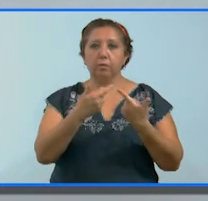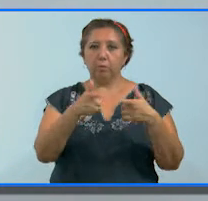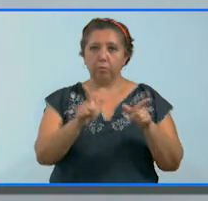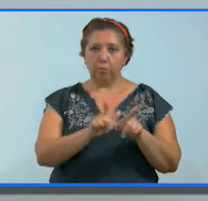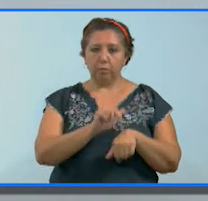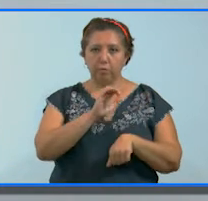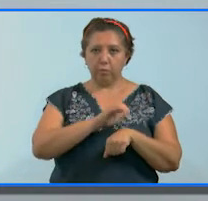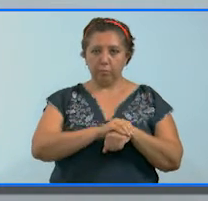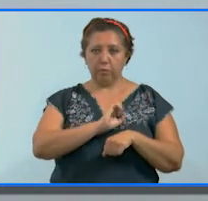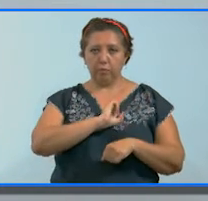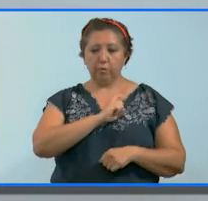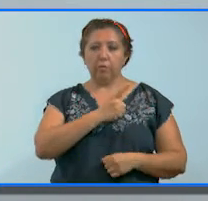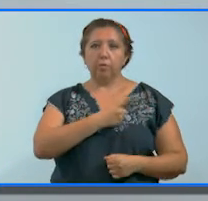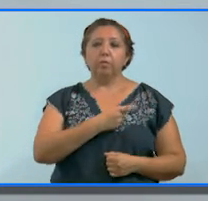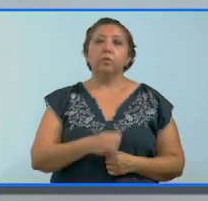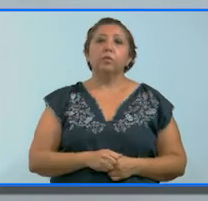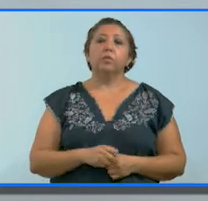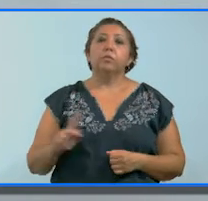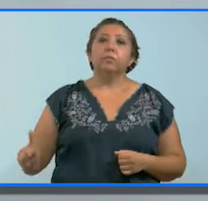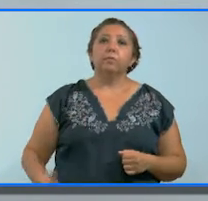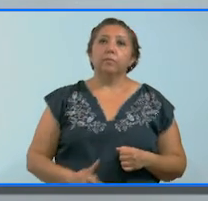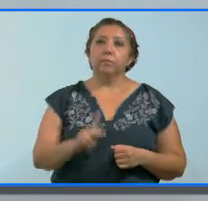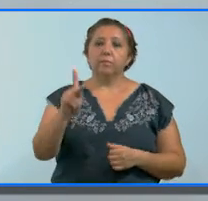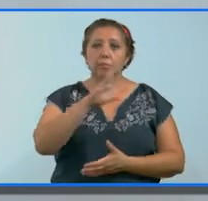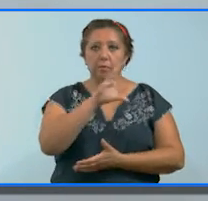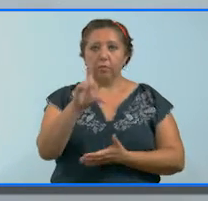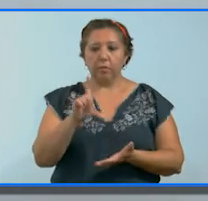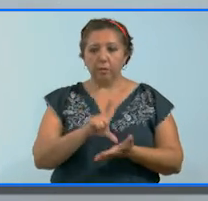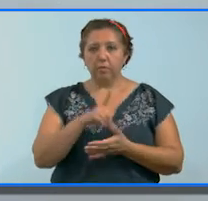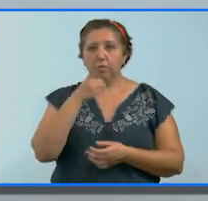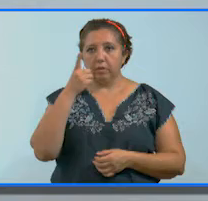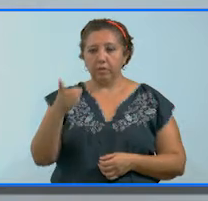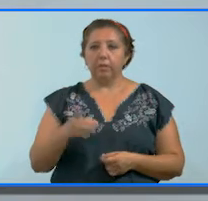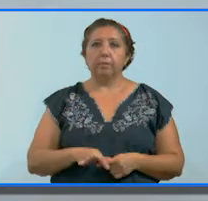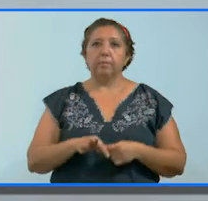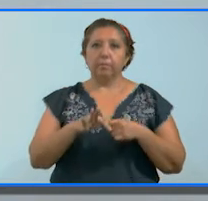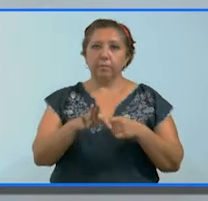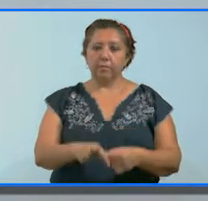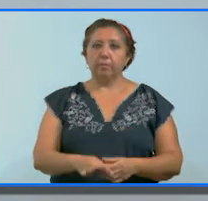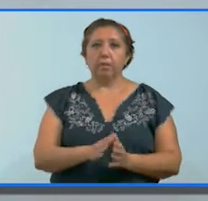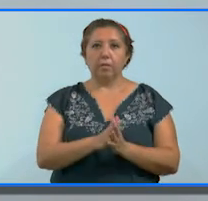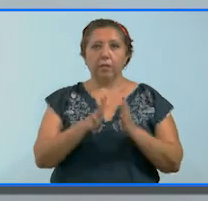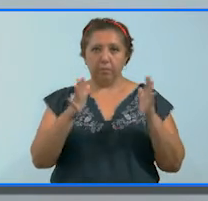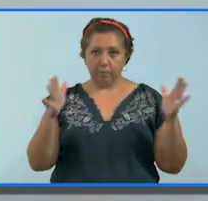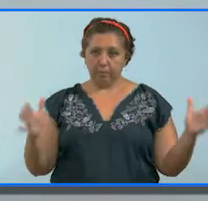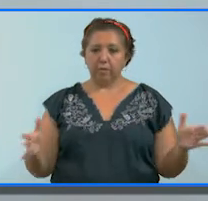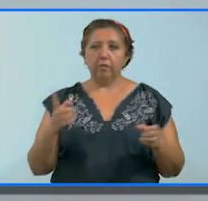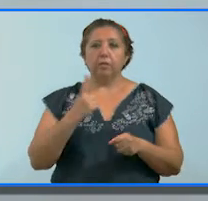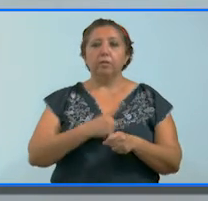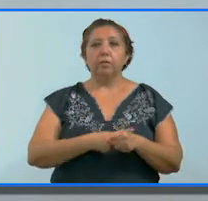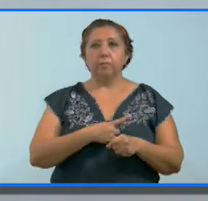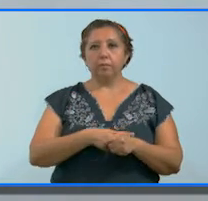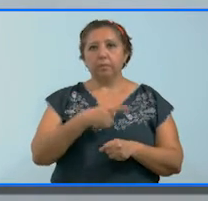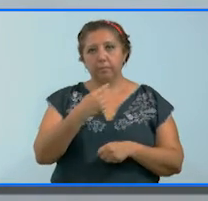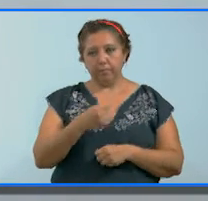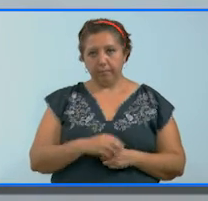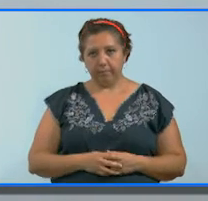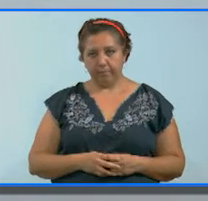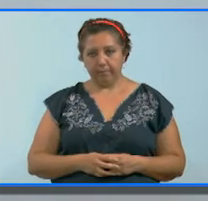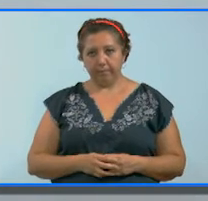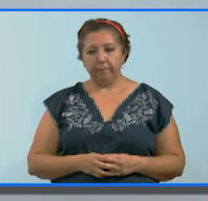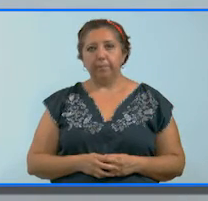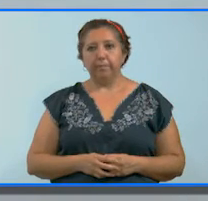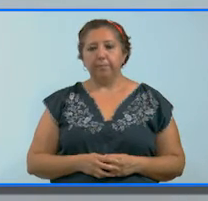brigadas de amigos de la salud en los municipios colonias y comisarías que presentan una tendencia al alza en el número de personas contagiadas